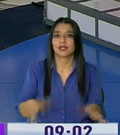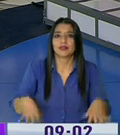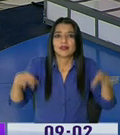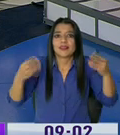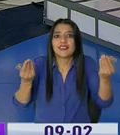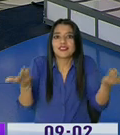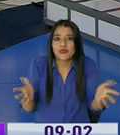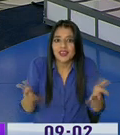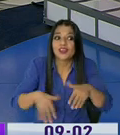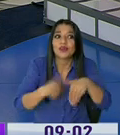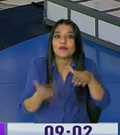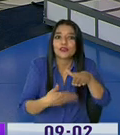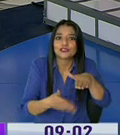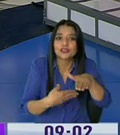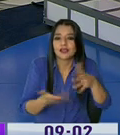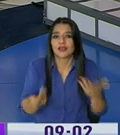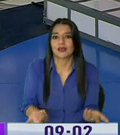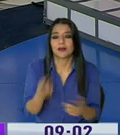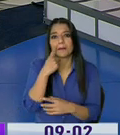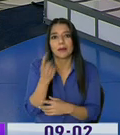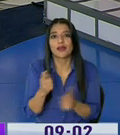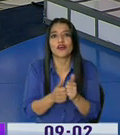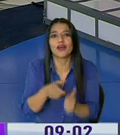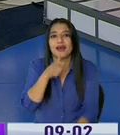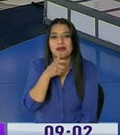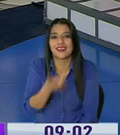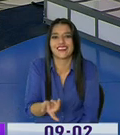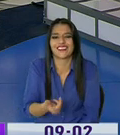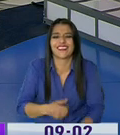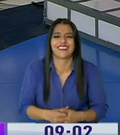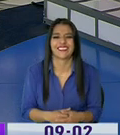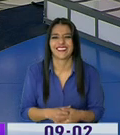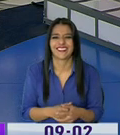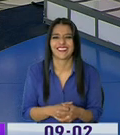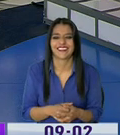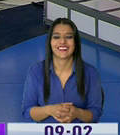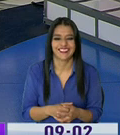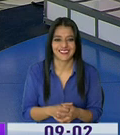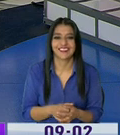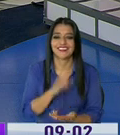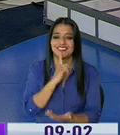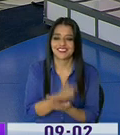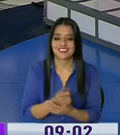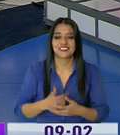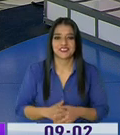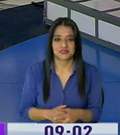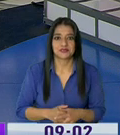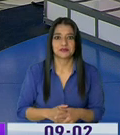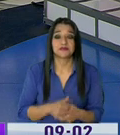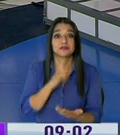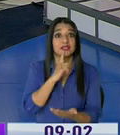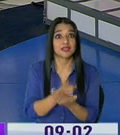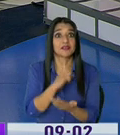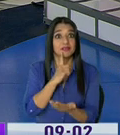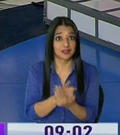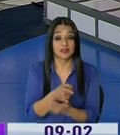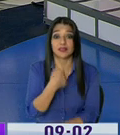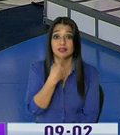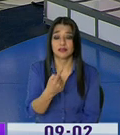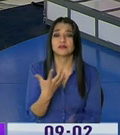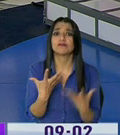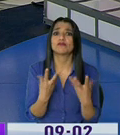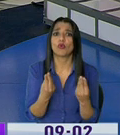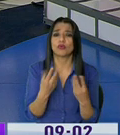sí, raro, no hay, o sea. Pan con agua, mágica. Terrible, o sea, me parece. Realmente. O sea, y es verdad, oye, lo que dicen, que hay un